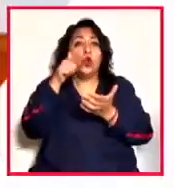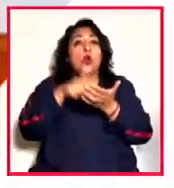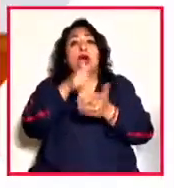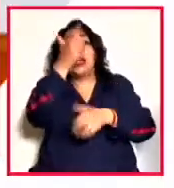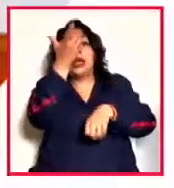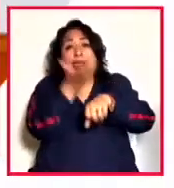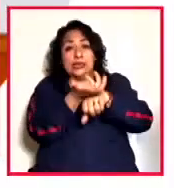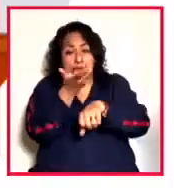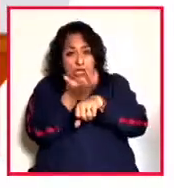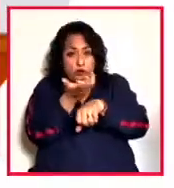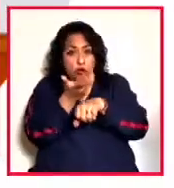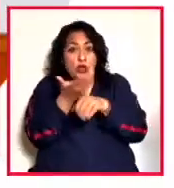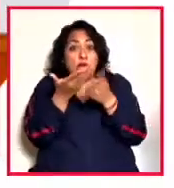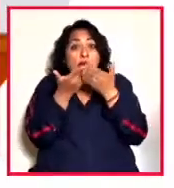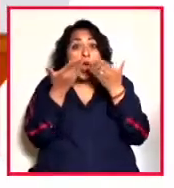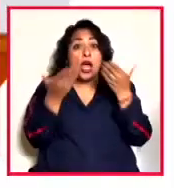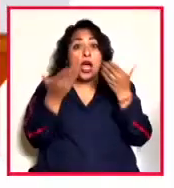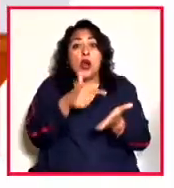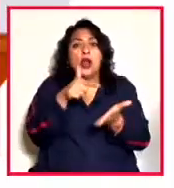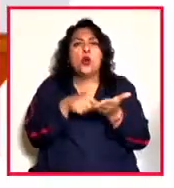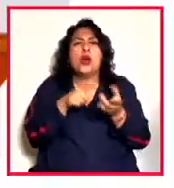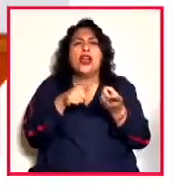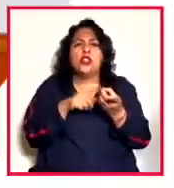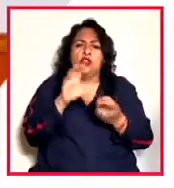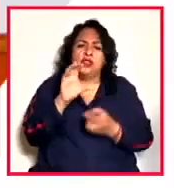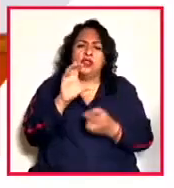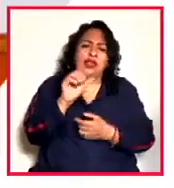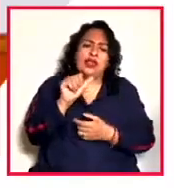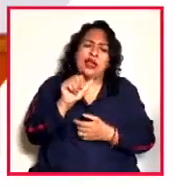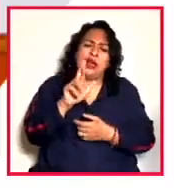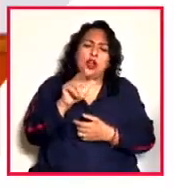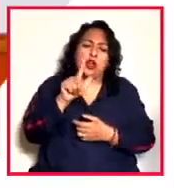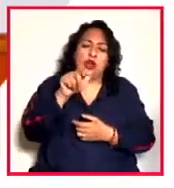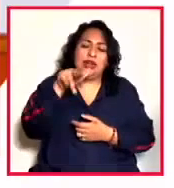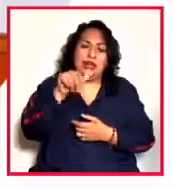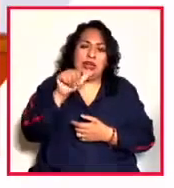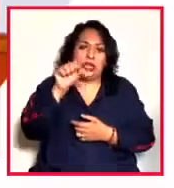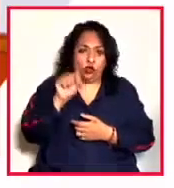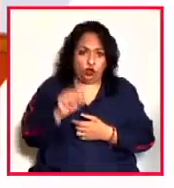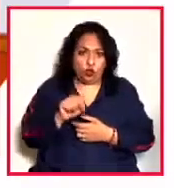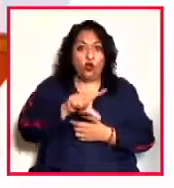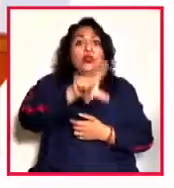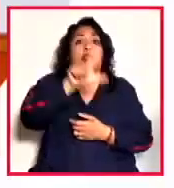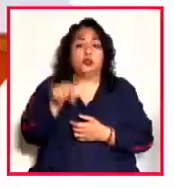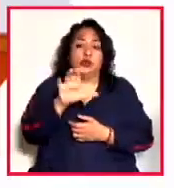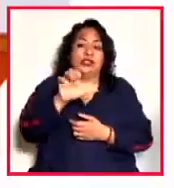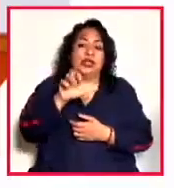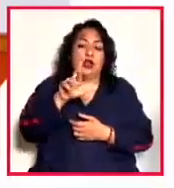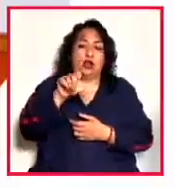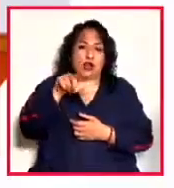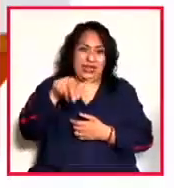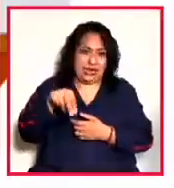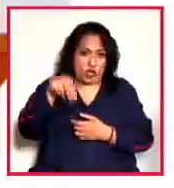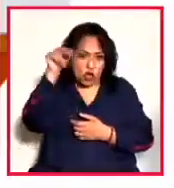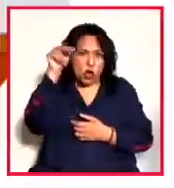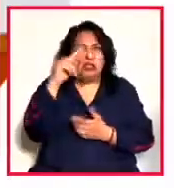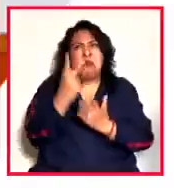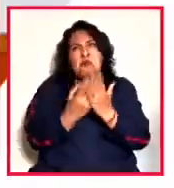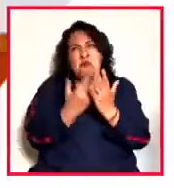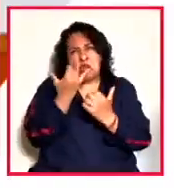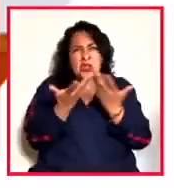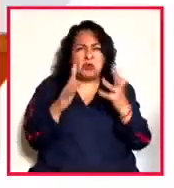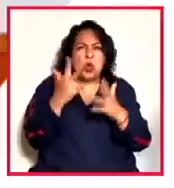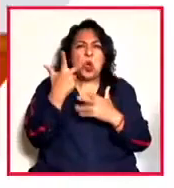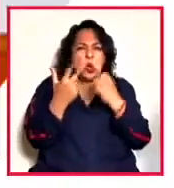Y estamos ahora en Carolina del Sur. Después iremos a Carolina del Norte y es un proyecto que lleva 8 años aproximadamente funcionando en